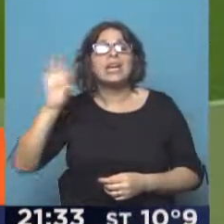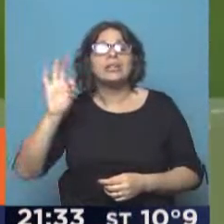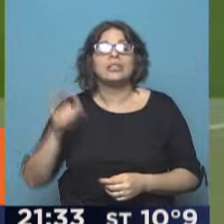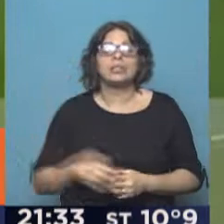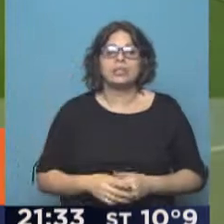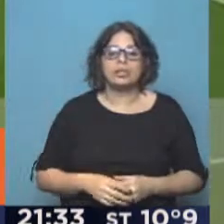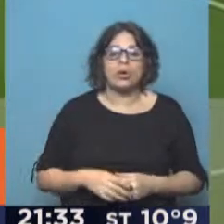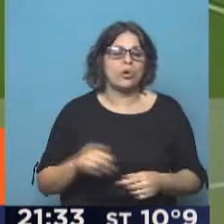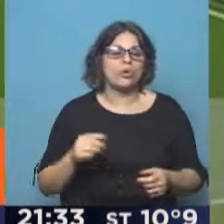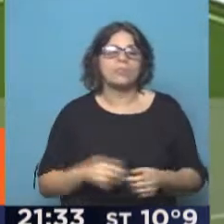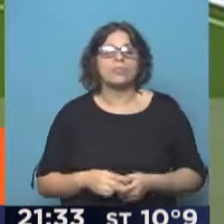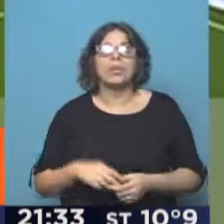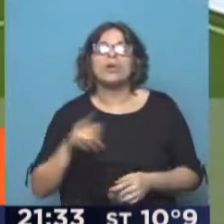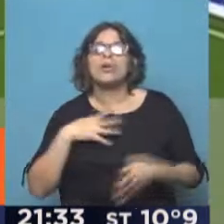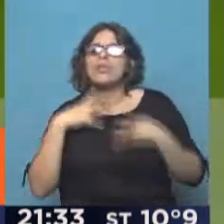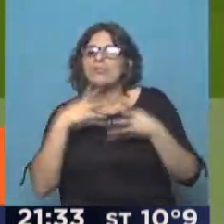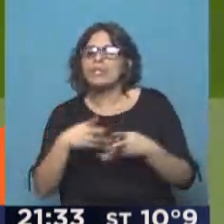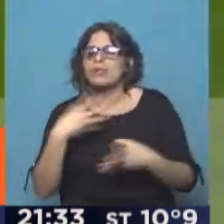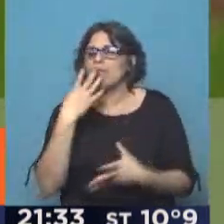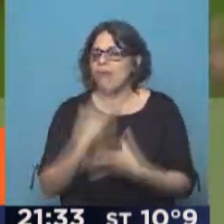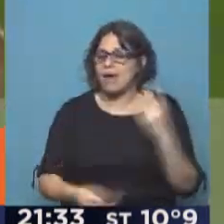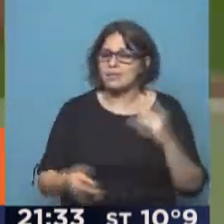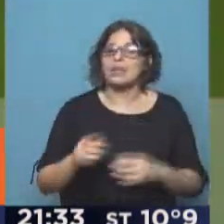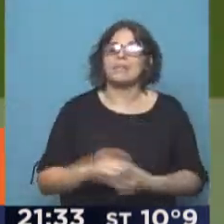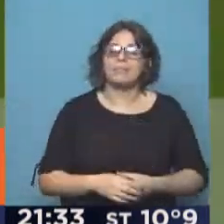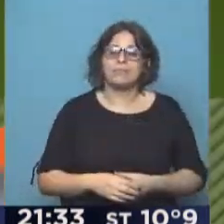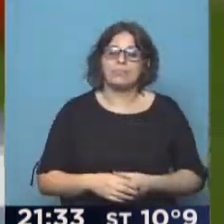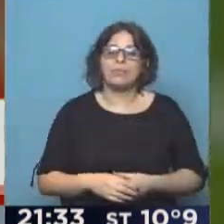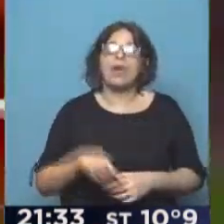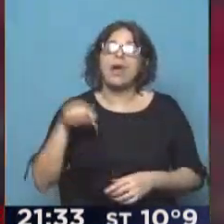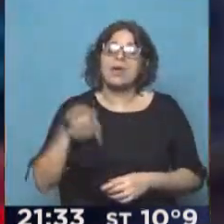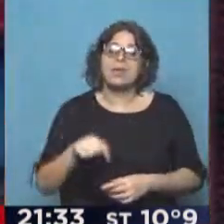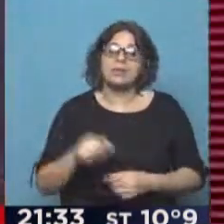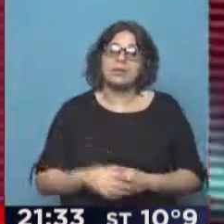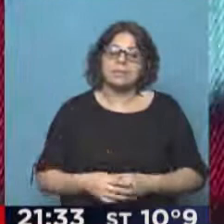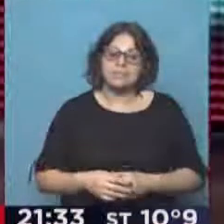dejaste corta o durmieron los defensores o las dos cosas. Por eso,